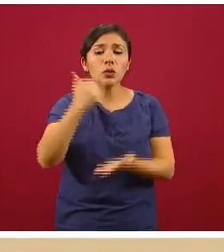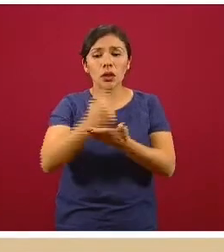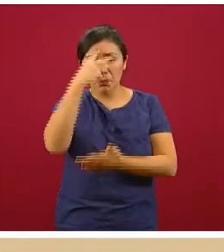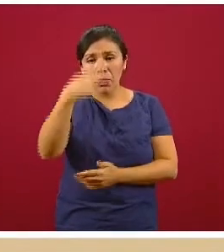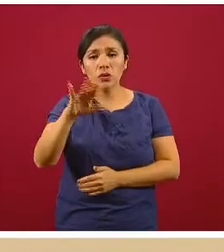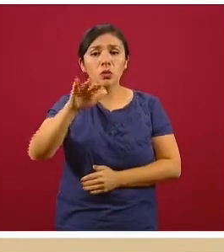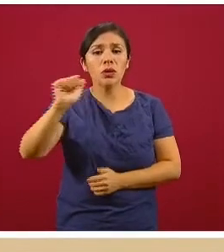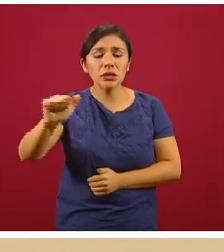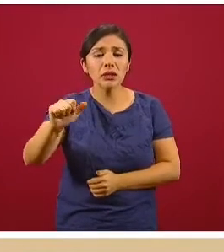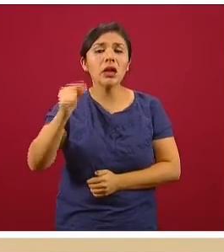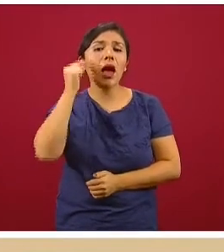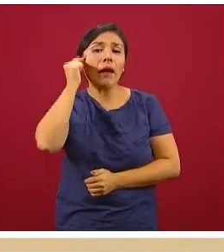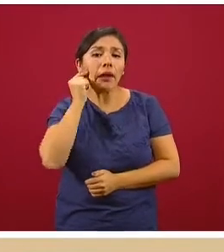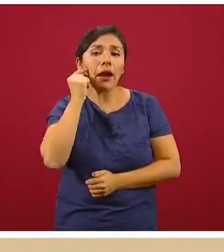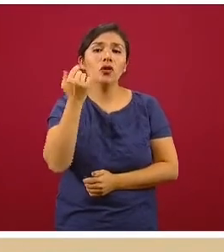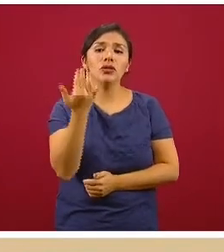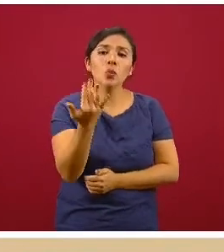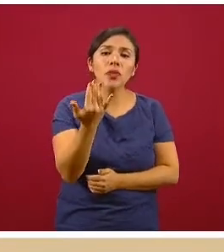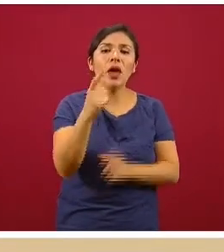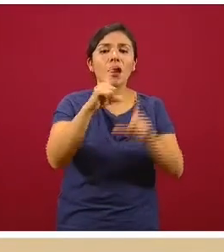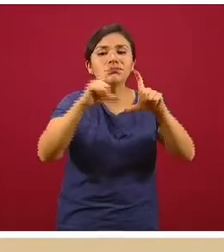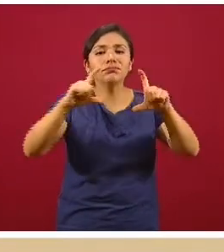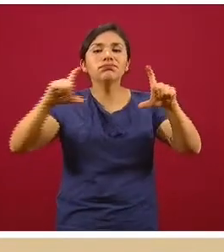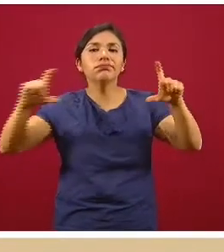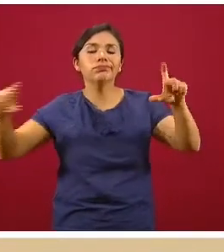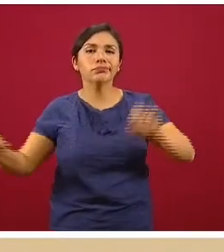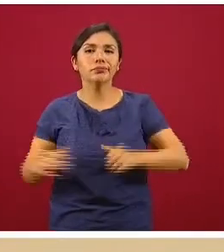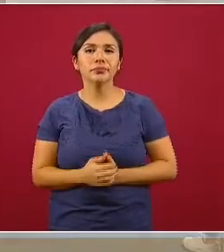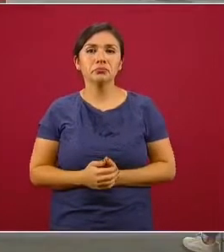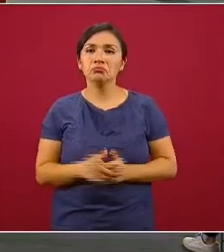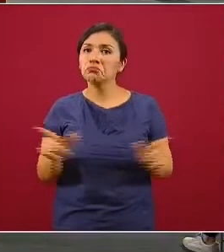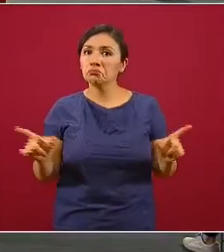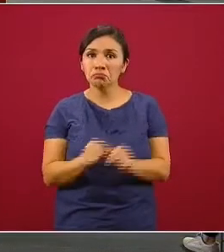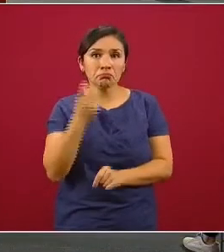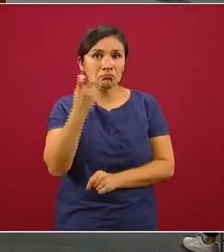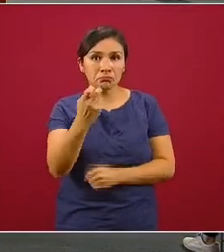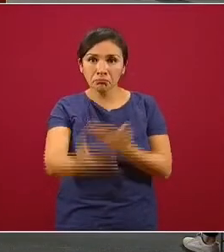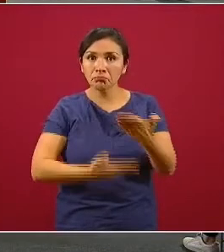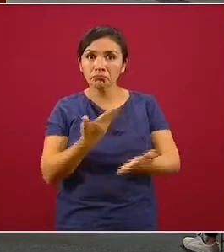México 56%, Guerrero 50% y así en adelante. Eso es todo el informe técnico.